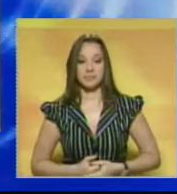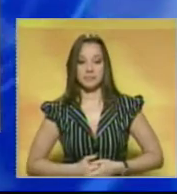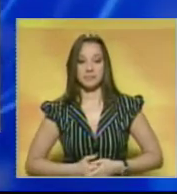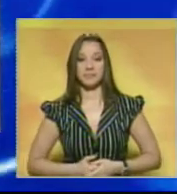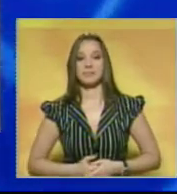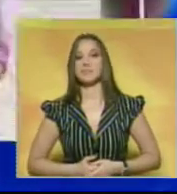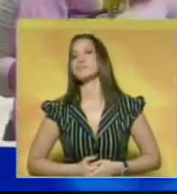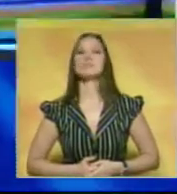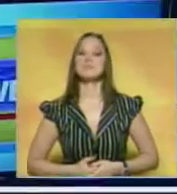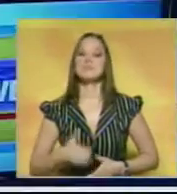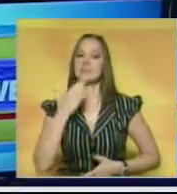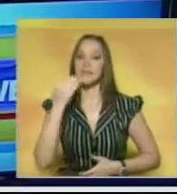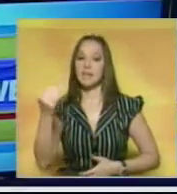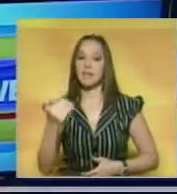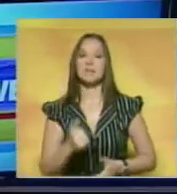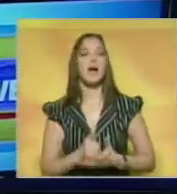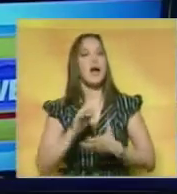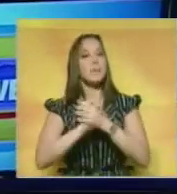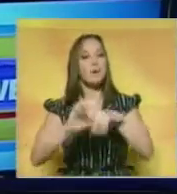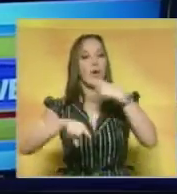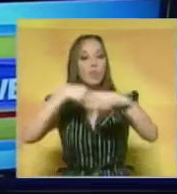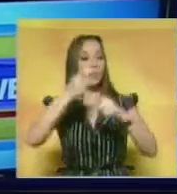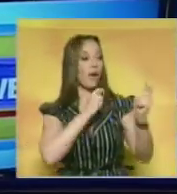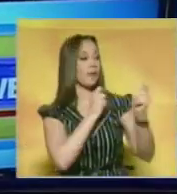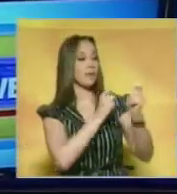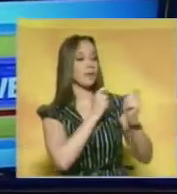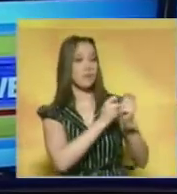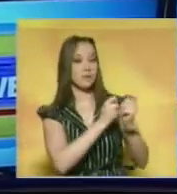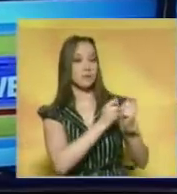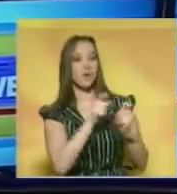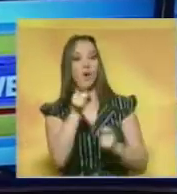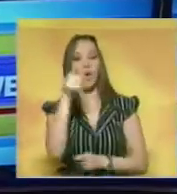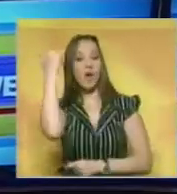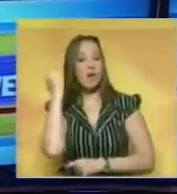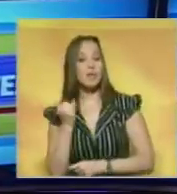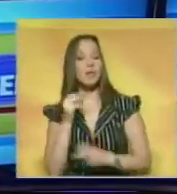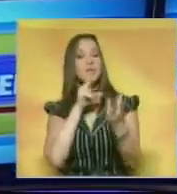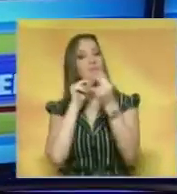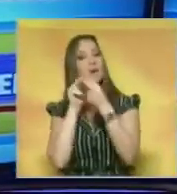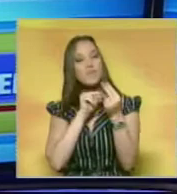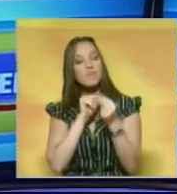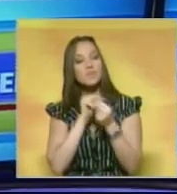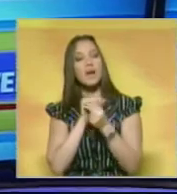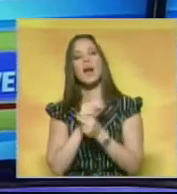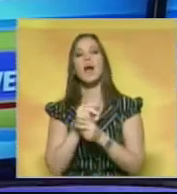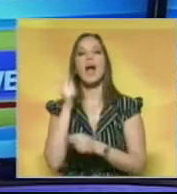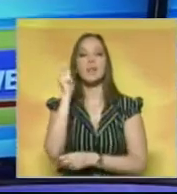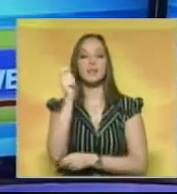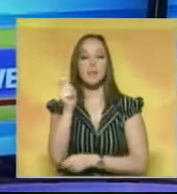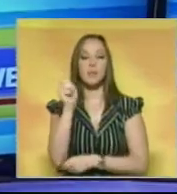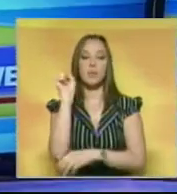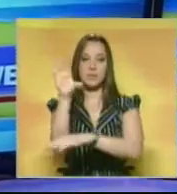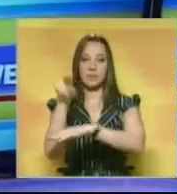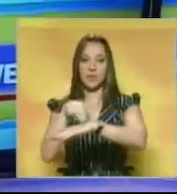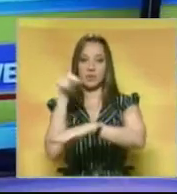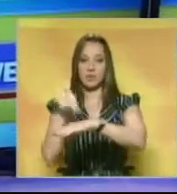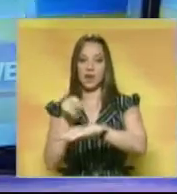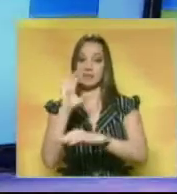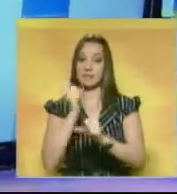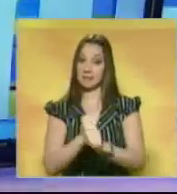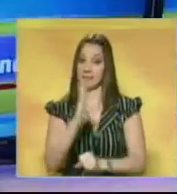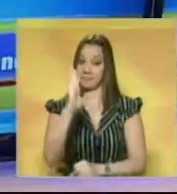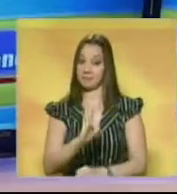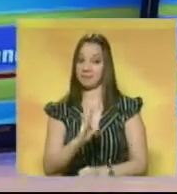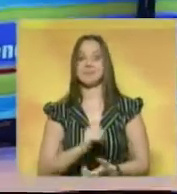Venevisión. Muchísimas gracias, Carla. Amigos, en la próxima parte, en Entrevista a Venevisión, Drina Yepes va a estar conversando con Irán Gaviria, él es diputado de la Asamblea Nacional. Los esperamos